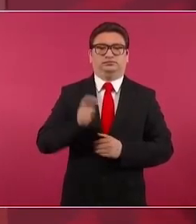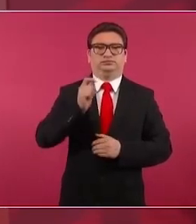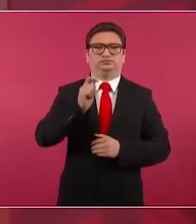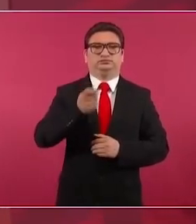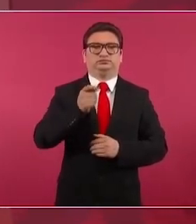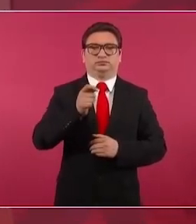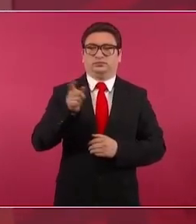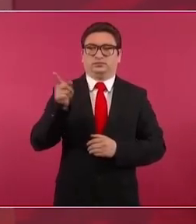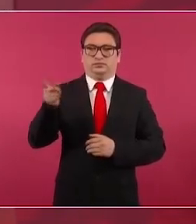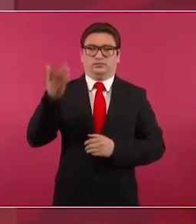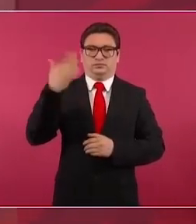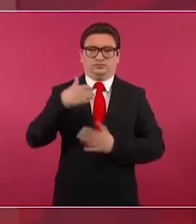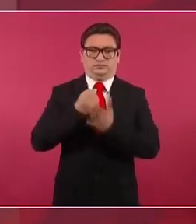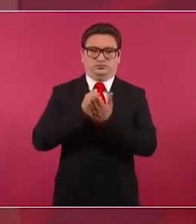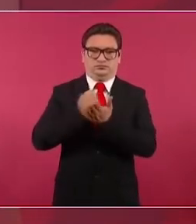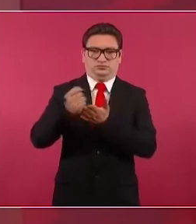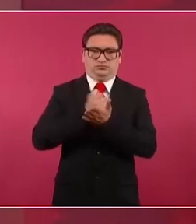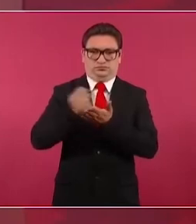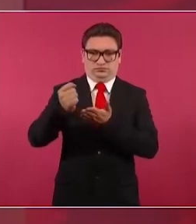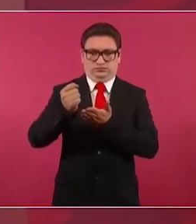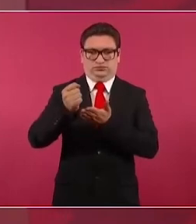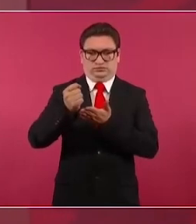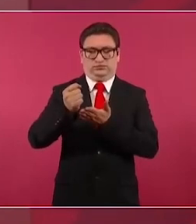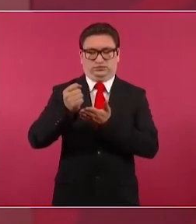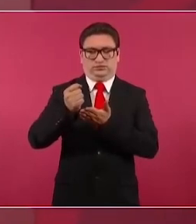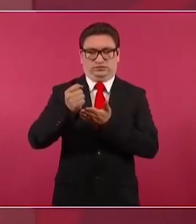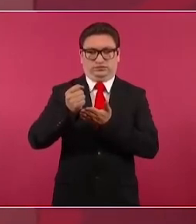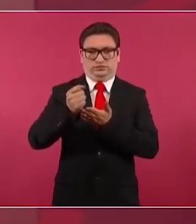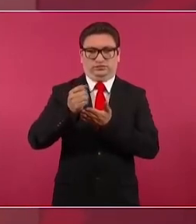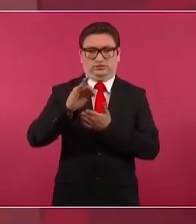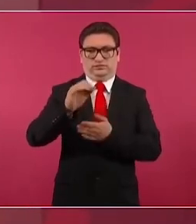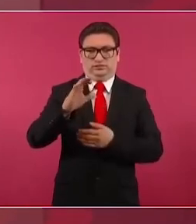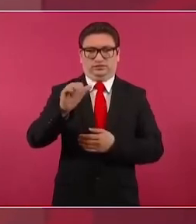crédito fiscal